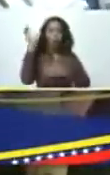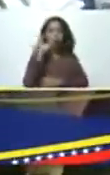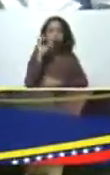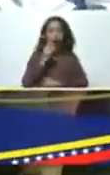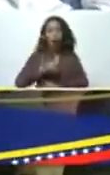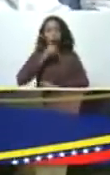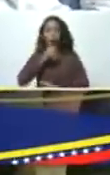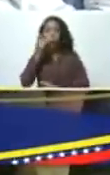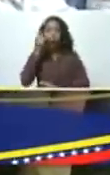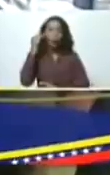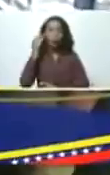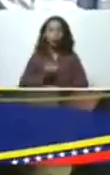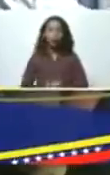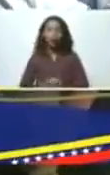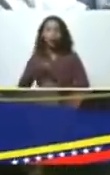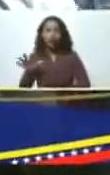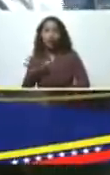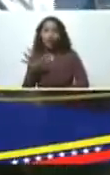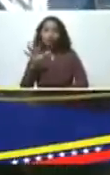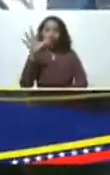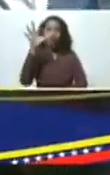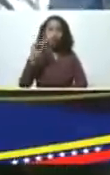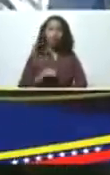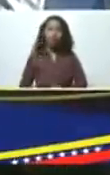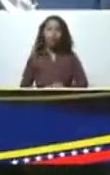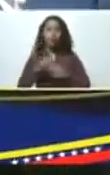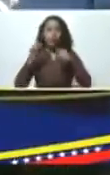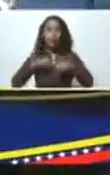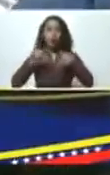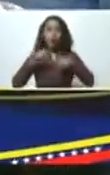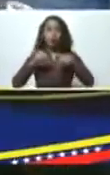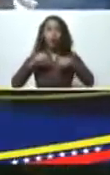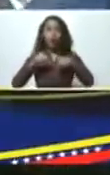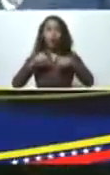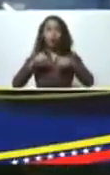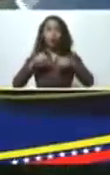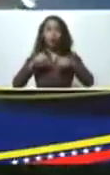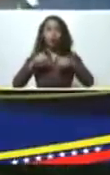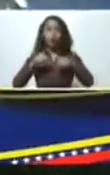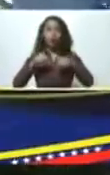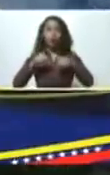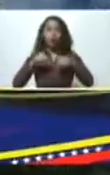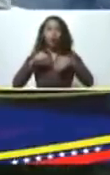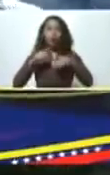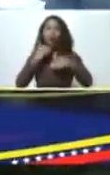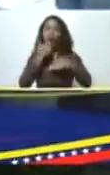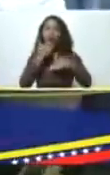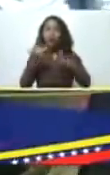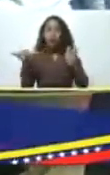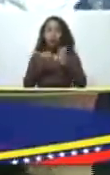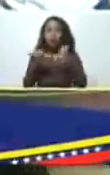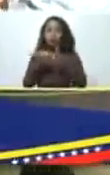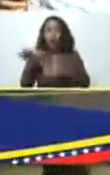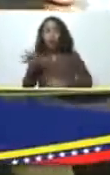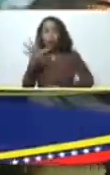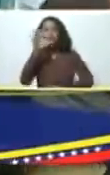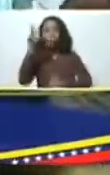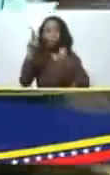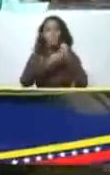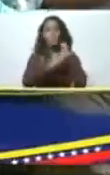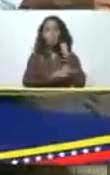abuelas. Ahí está el Guarayra Repano. Y aquí, en las faldas del Guarayra Repano, en el Parque